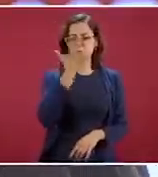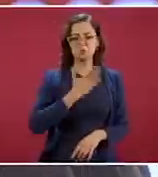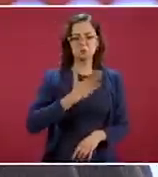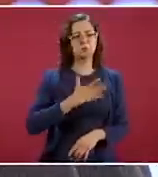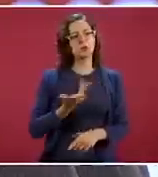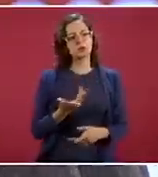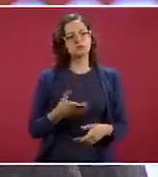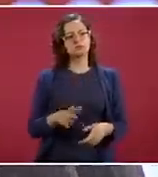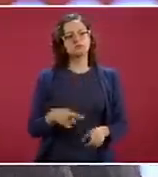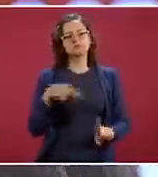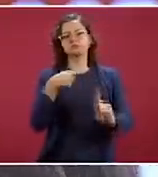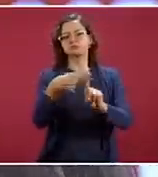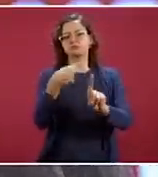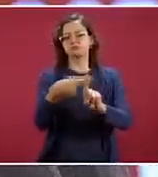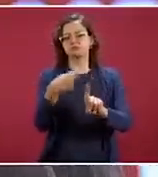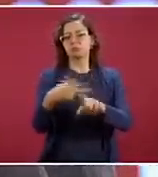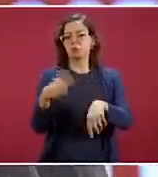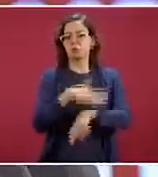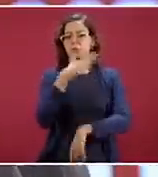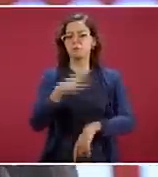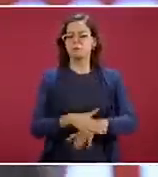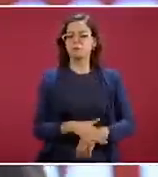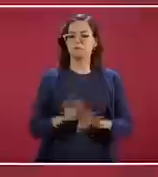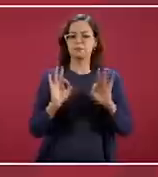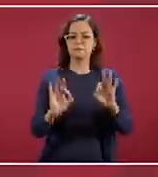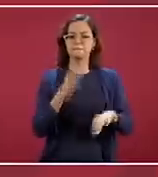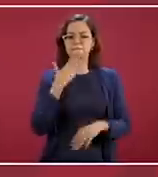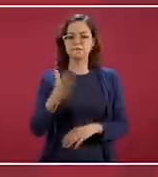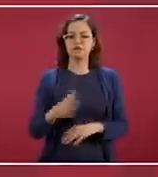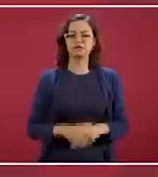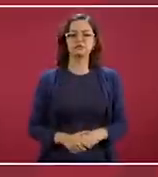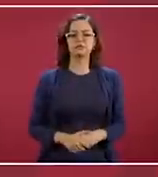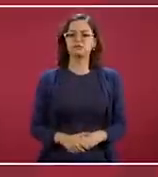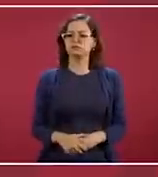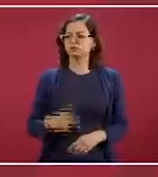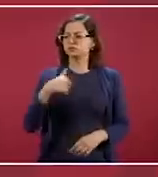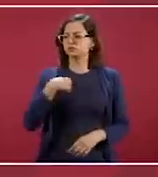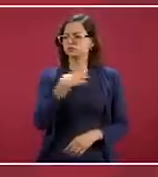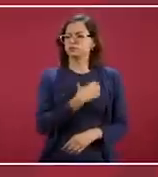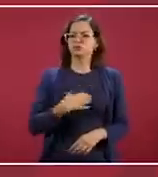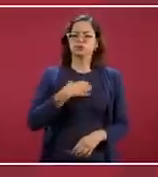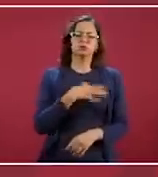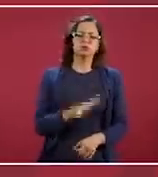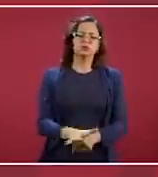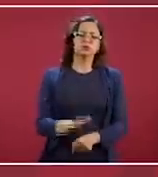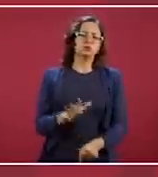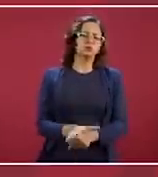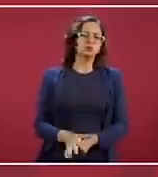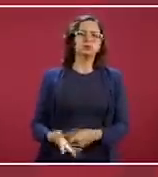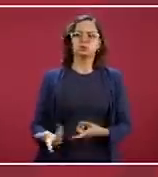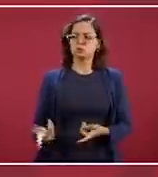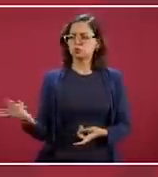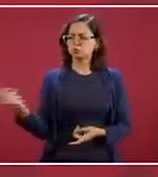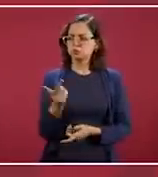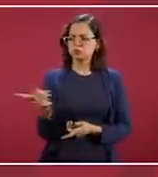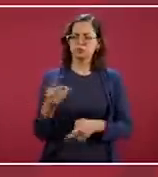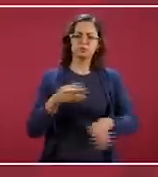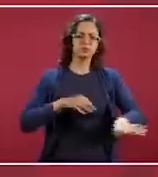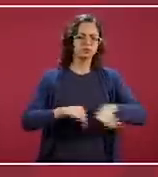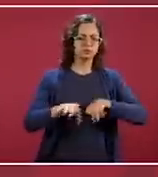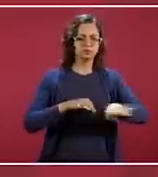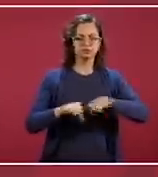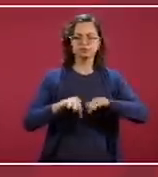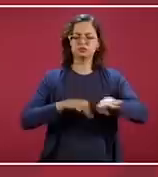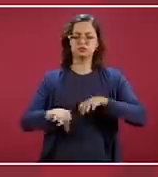su prestigio. Entonces, yo estoy muy satisfecho con el trabajo de